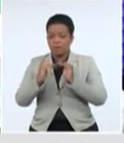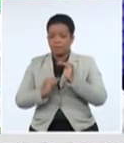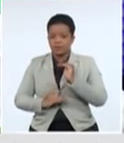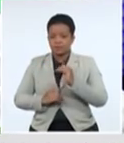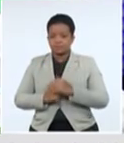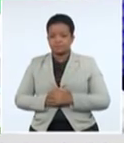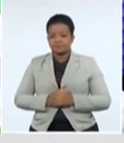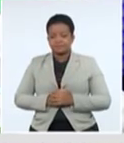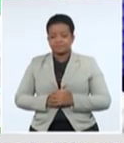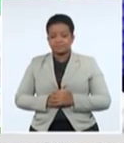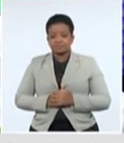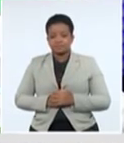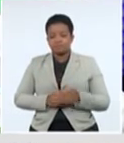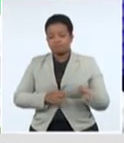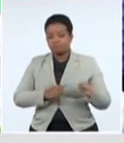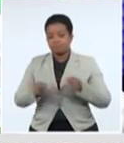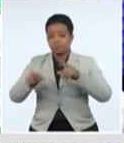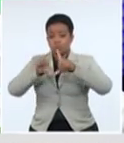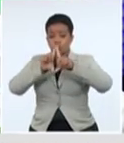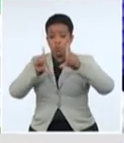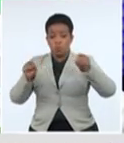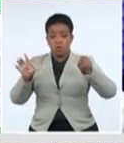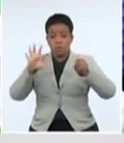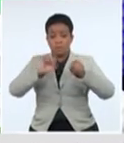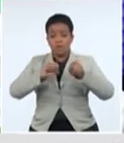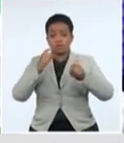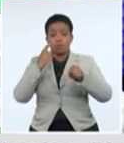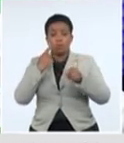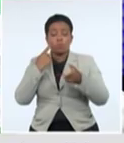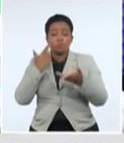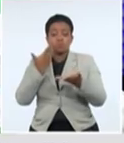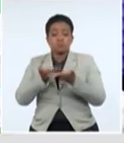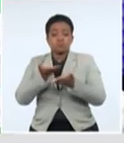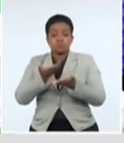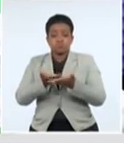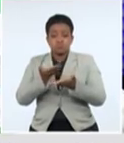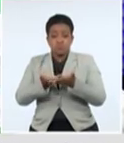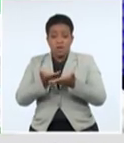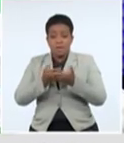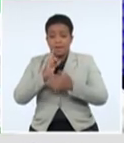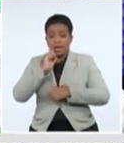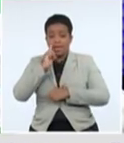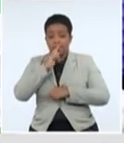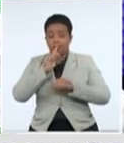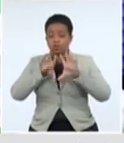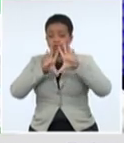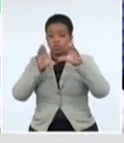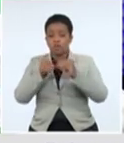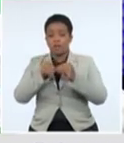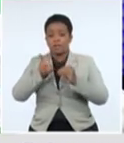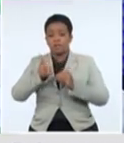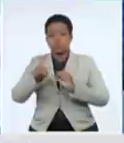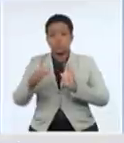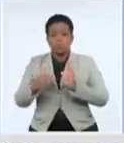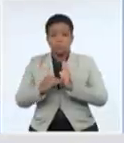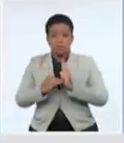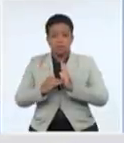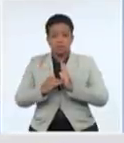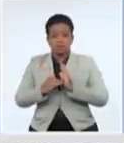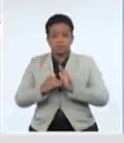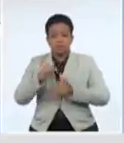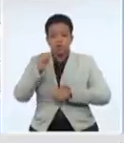21.029 muestras procesadas en el día de ayer nos permitió diagnosticar